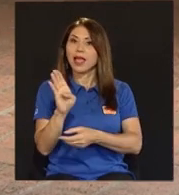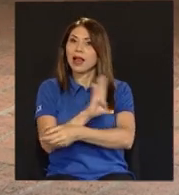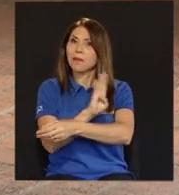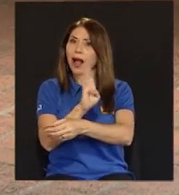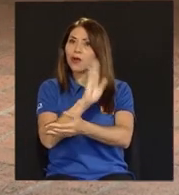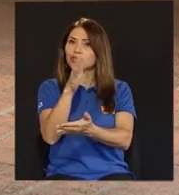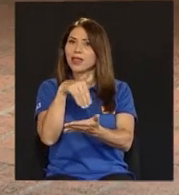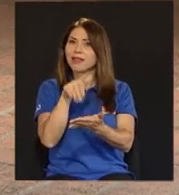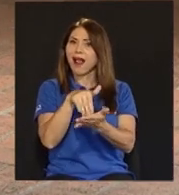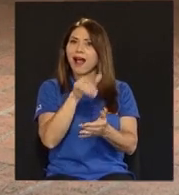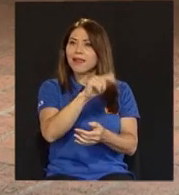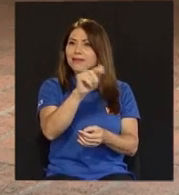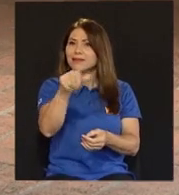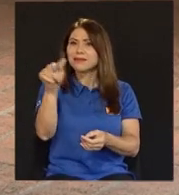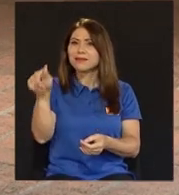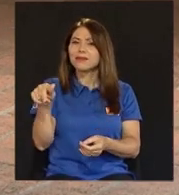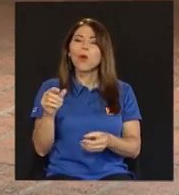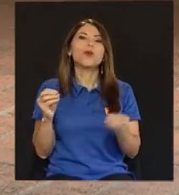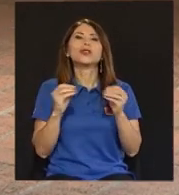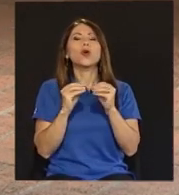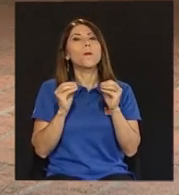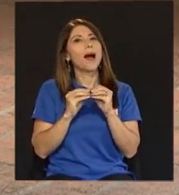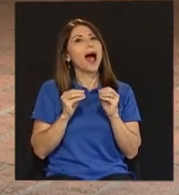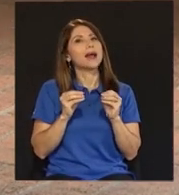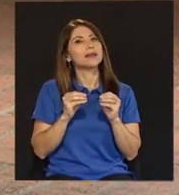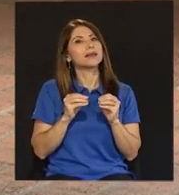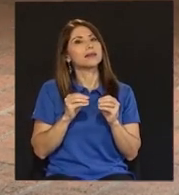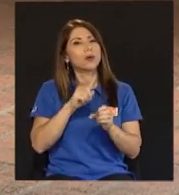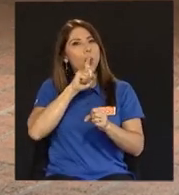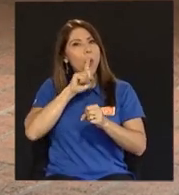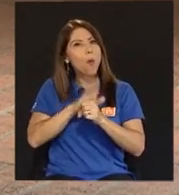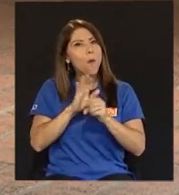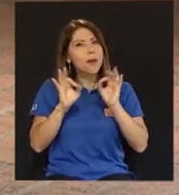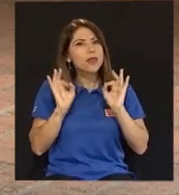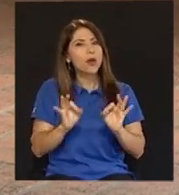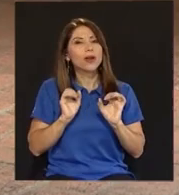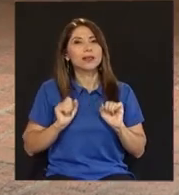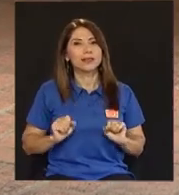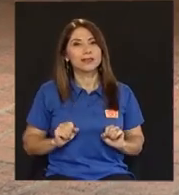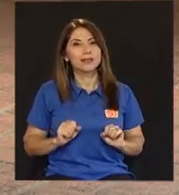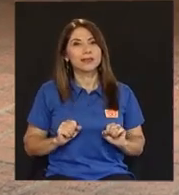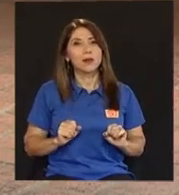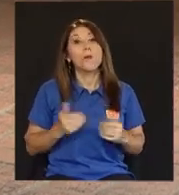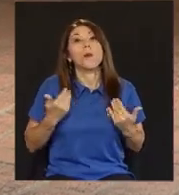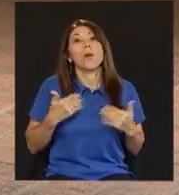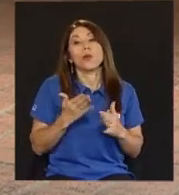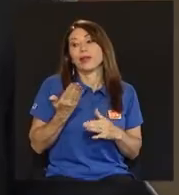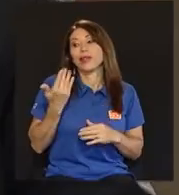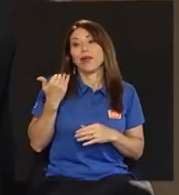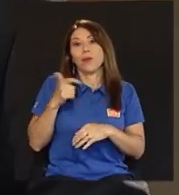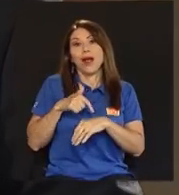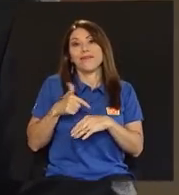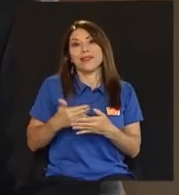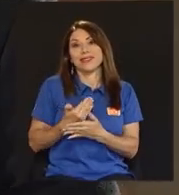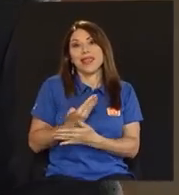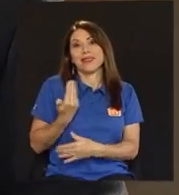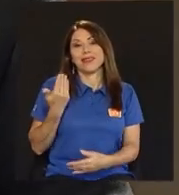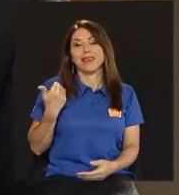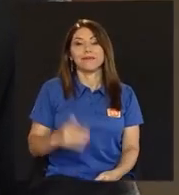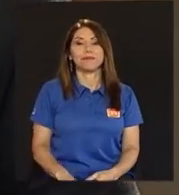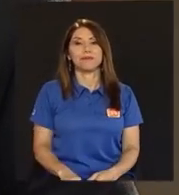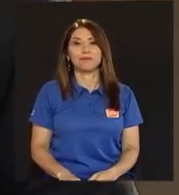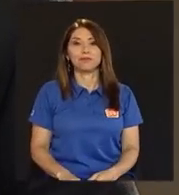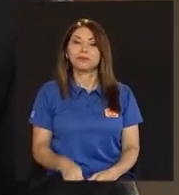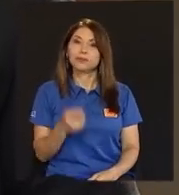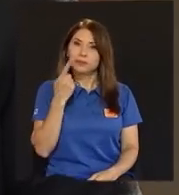los bancos centrales como que son más cumplidores, por lo menos en época reciente. Vamos a ver un poquito